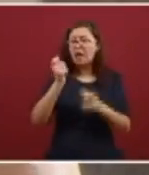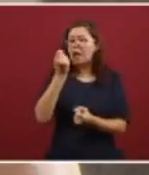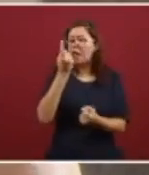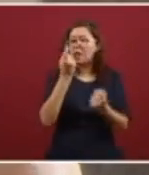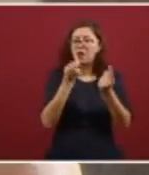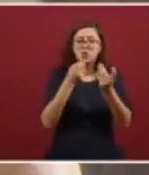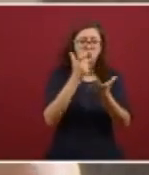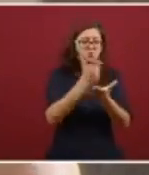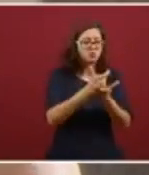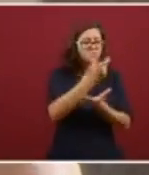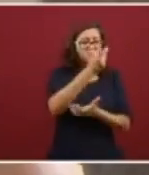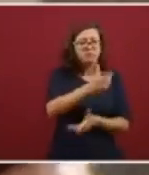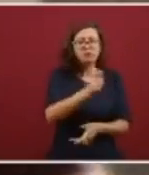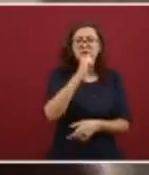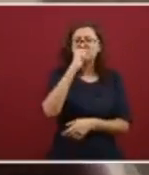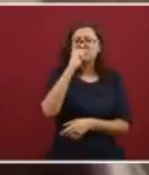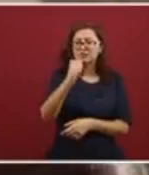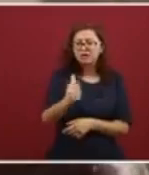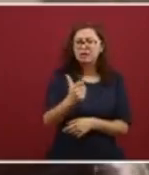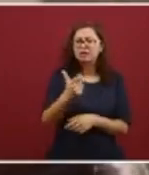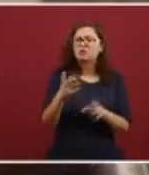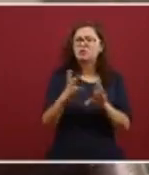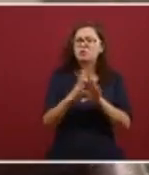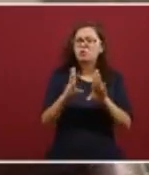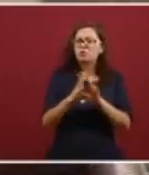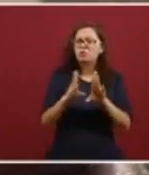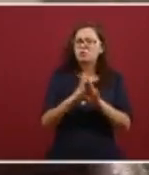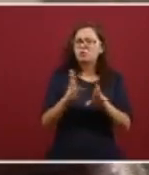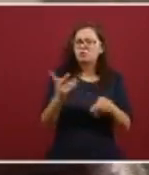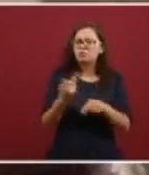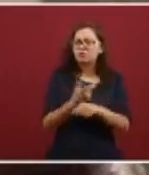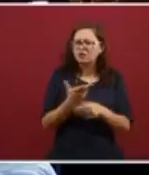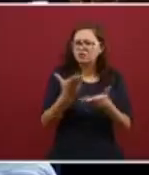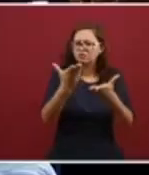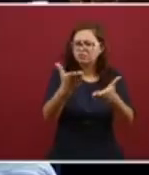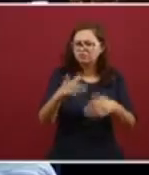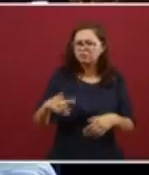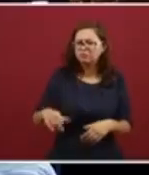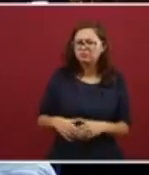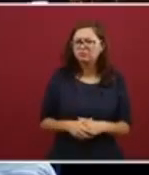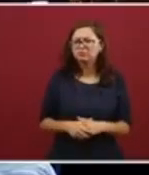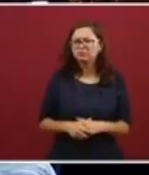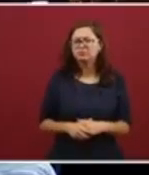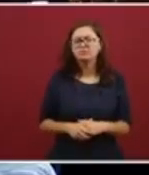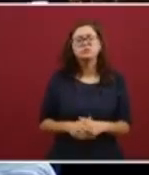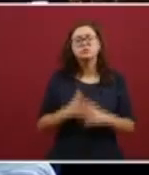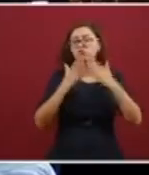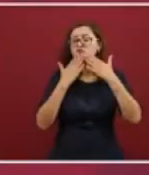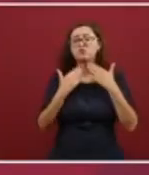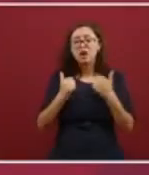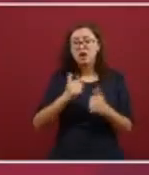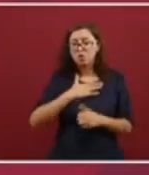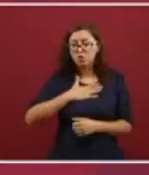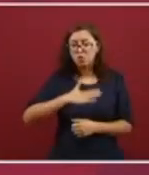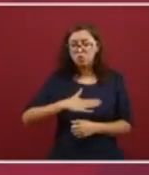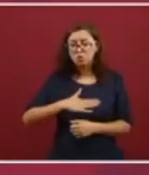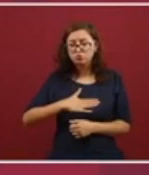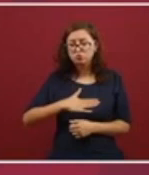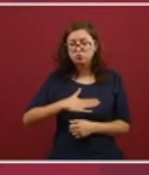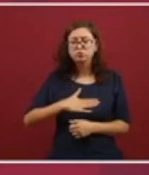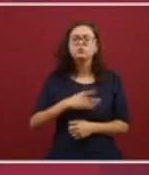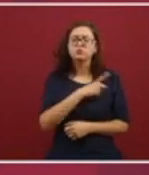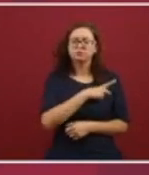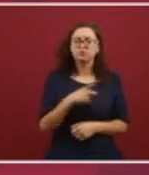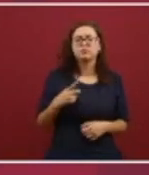sus prestaciones, etcétera. ¿Y qué postura va a tener al respecto, señor presidente? Gracias. Donde haya injusticia, se tiene